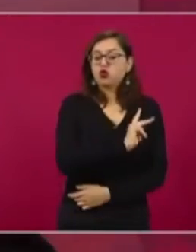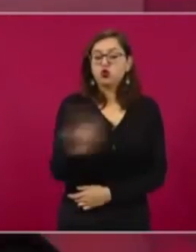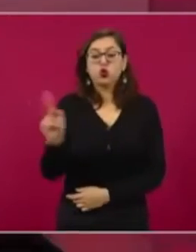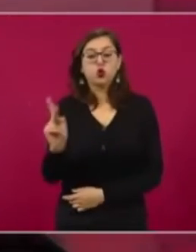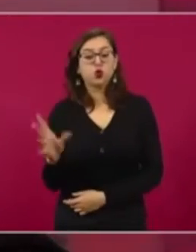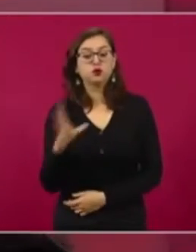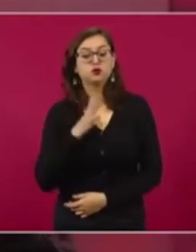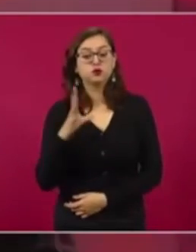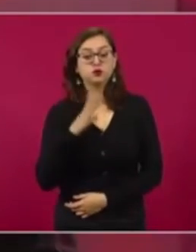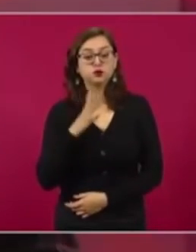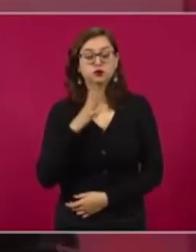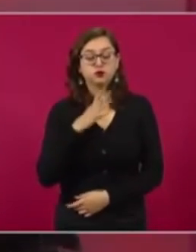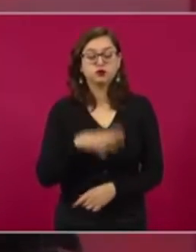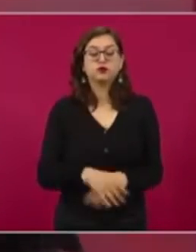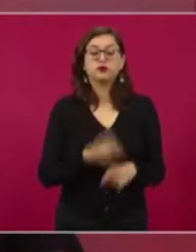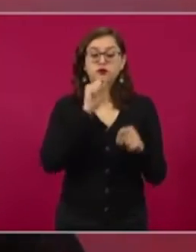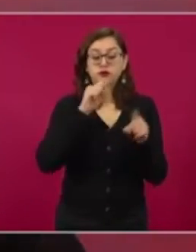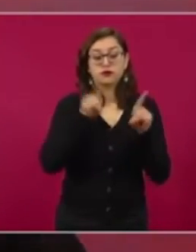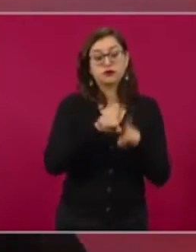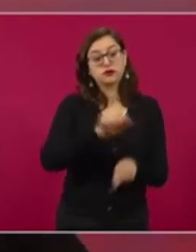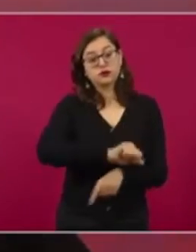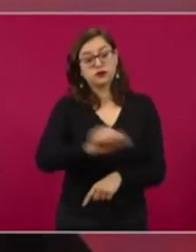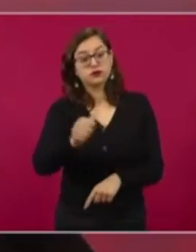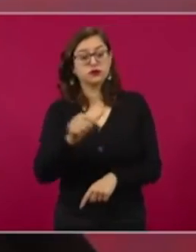alto funcionario público,